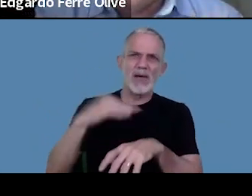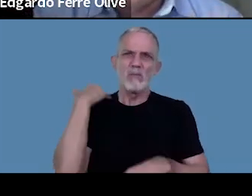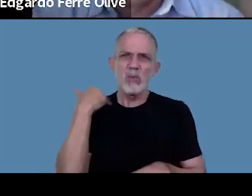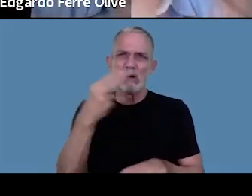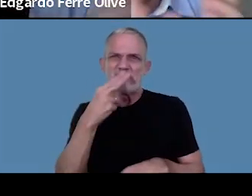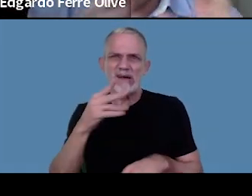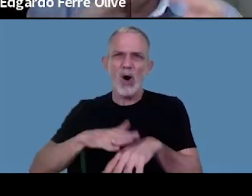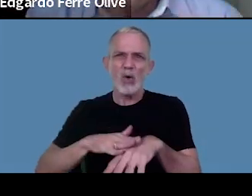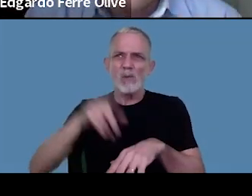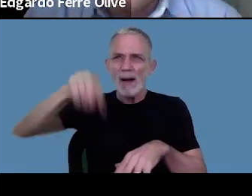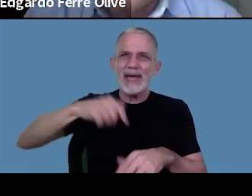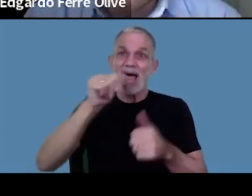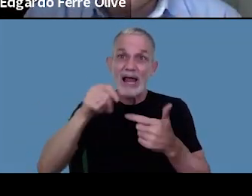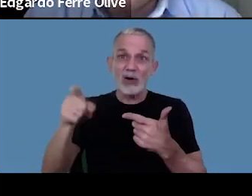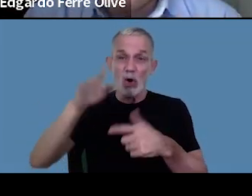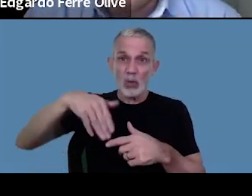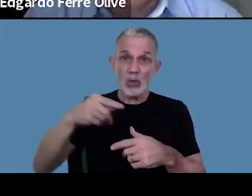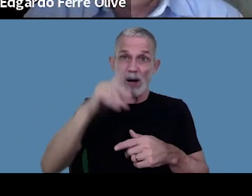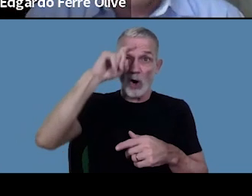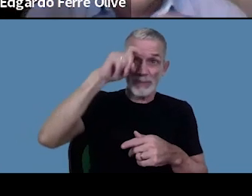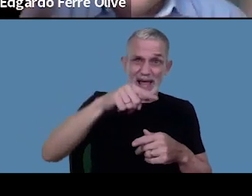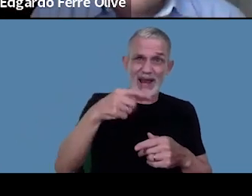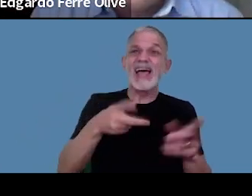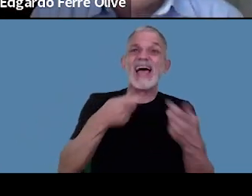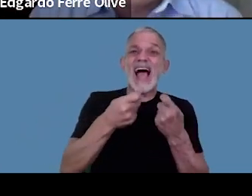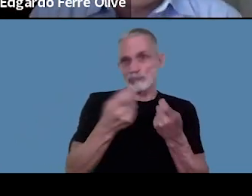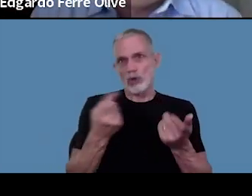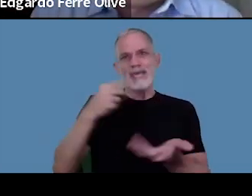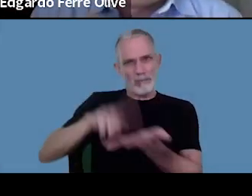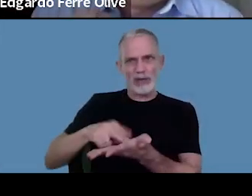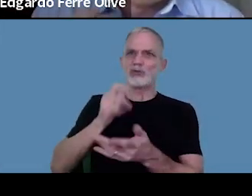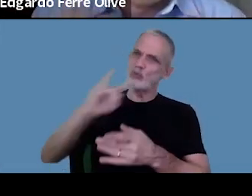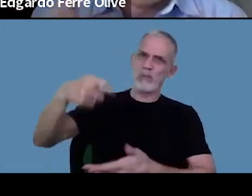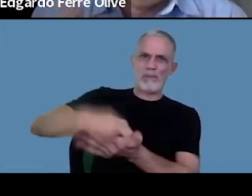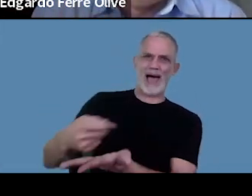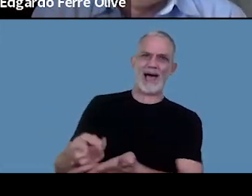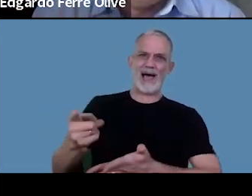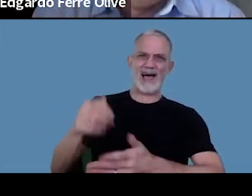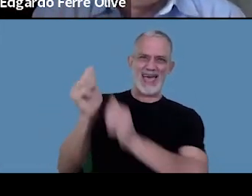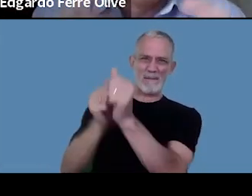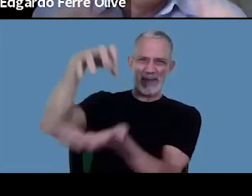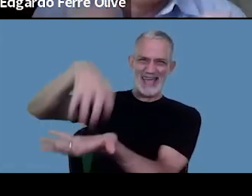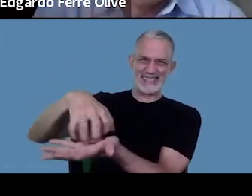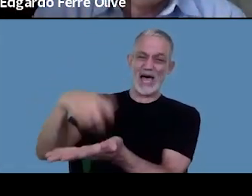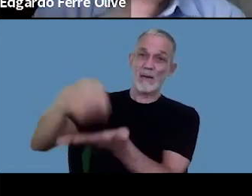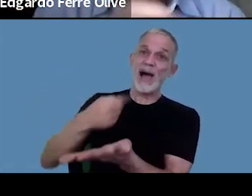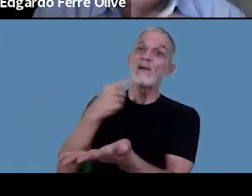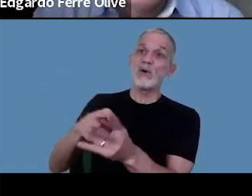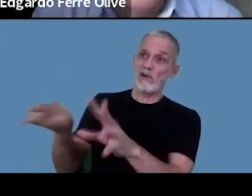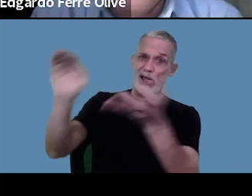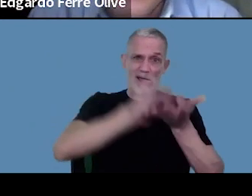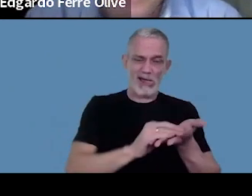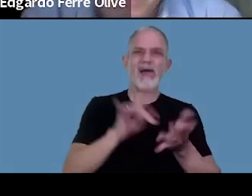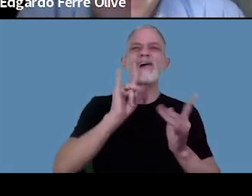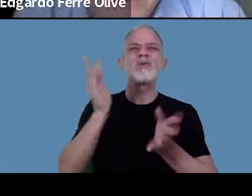mucho alcohol, que están consumiendo mucho tabaco. ¿Estamos? Entonces, estos son impuestos que uno puede decir, son específicos, son especiales con relación